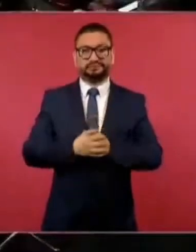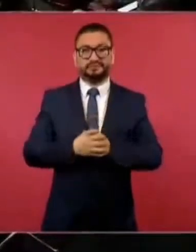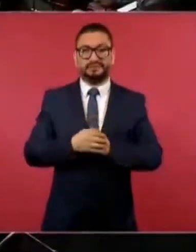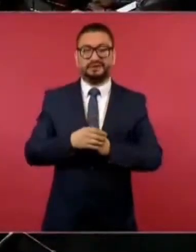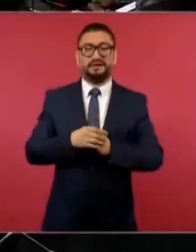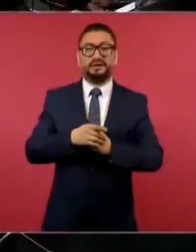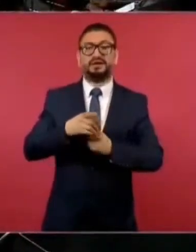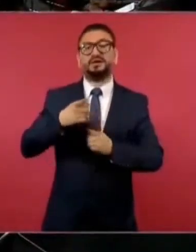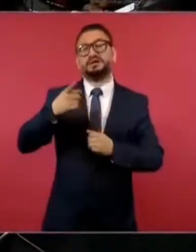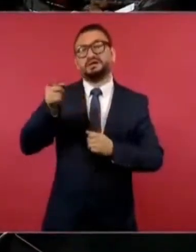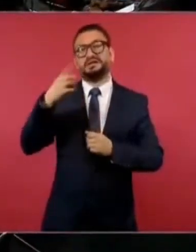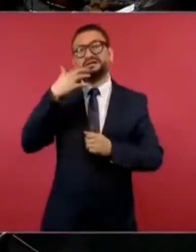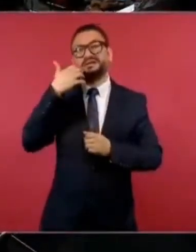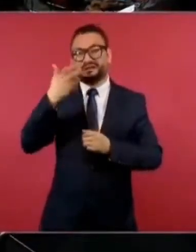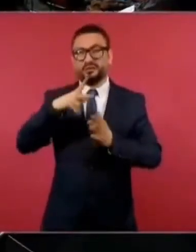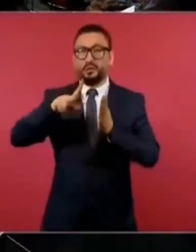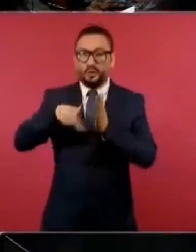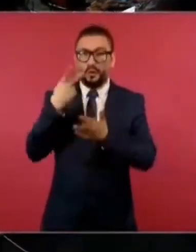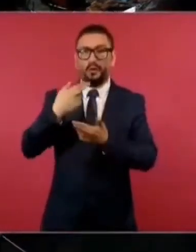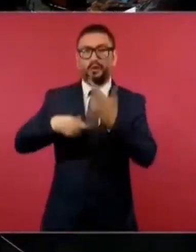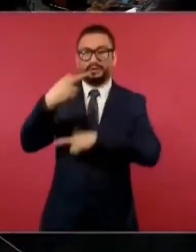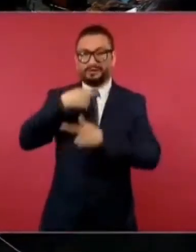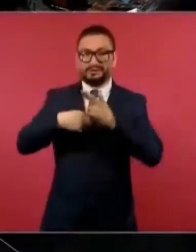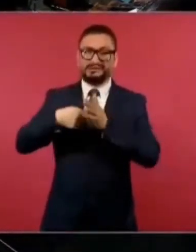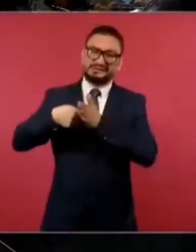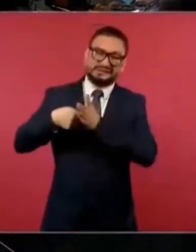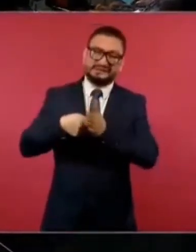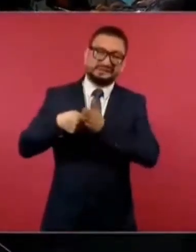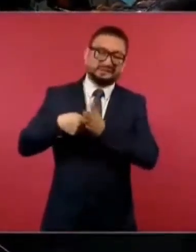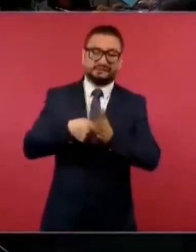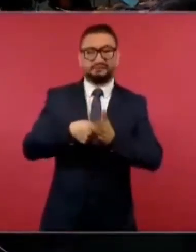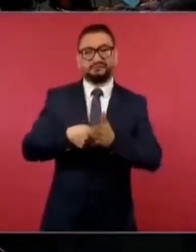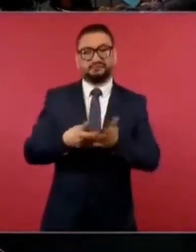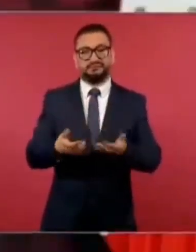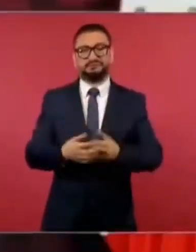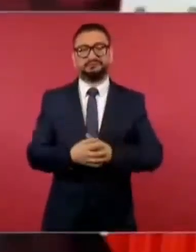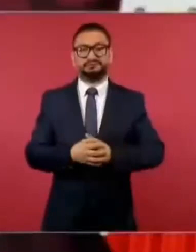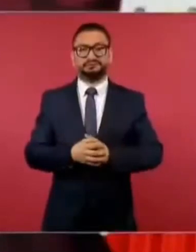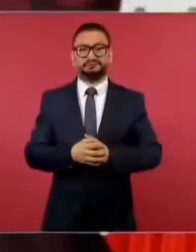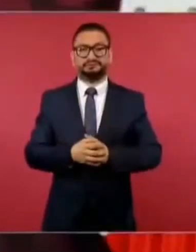sembrarlo, a establecerlo, ¿no?, o a restablecerlo.